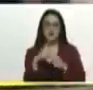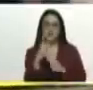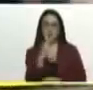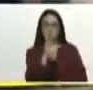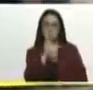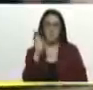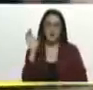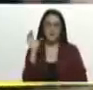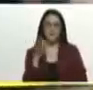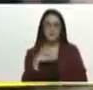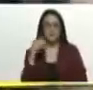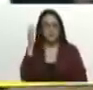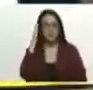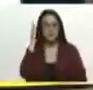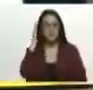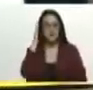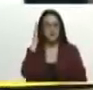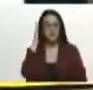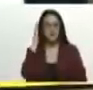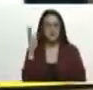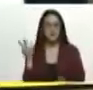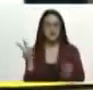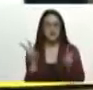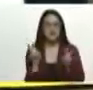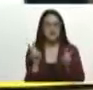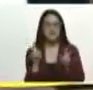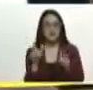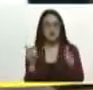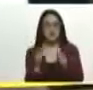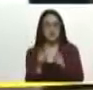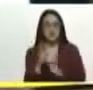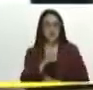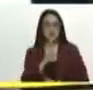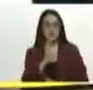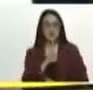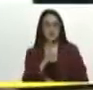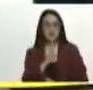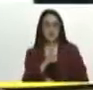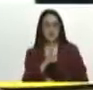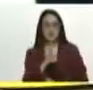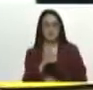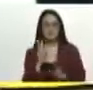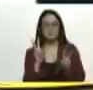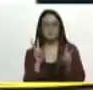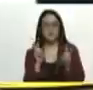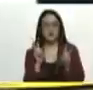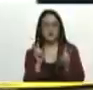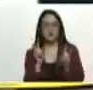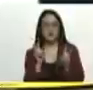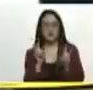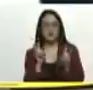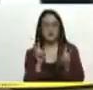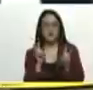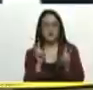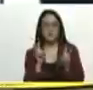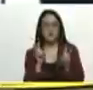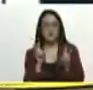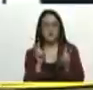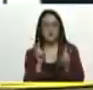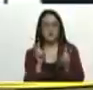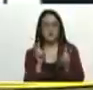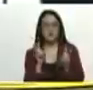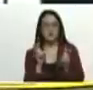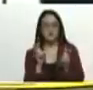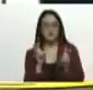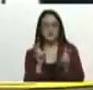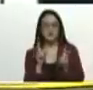y quisiera saber si en el marco de esta reunión bilateral fueron abordados temas correspondientes a